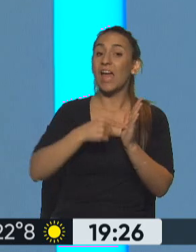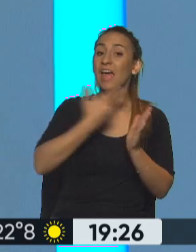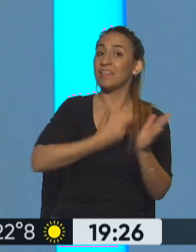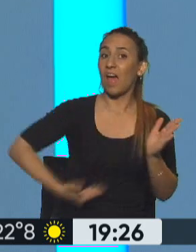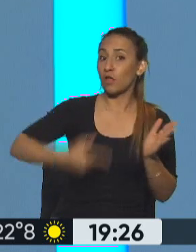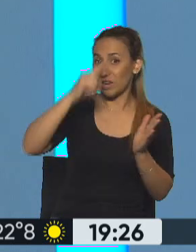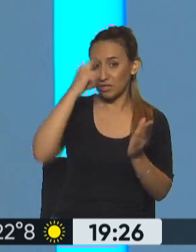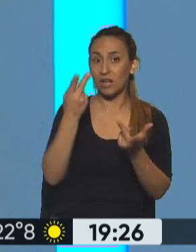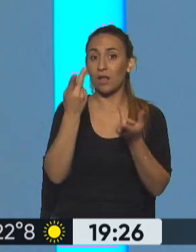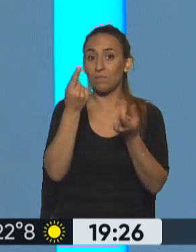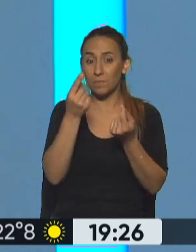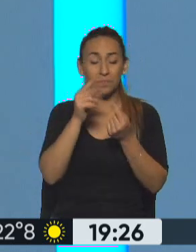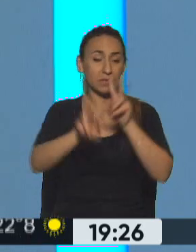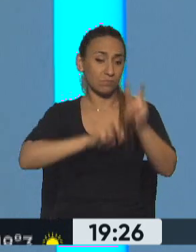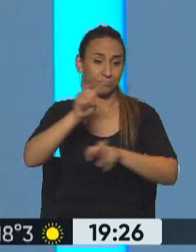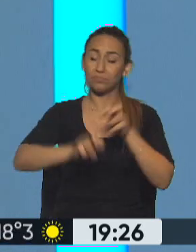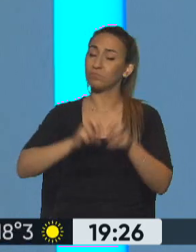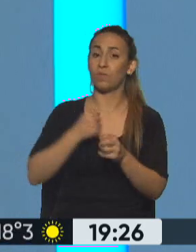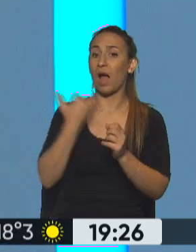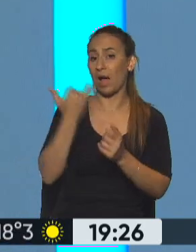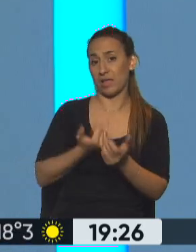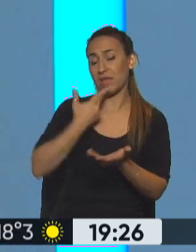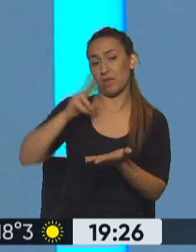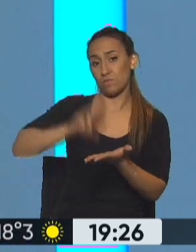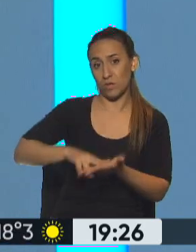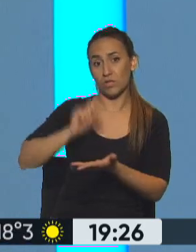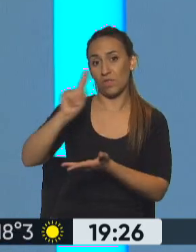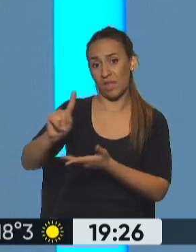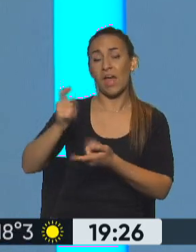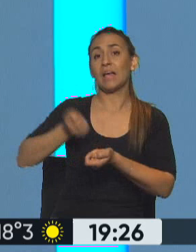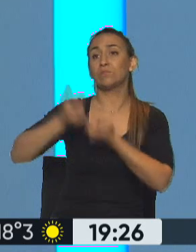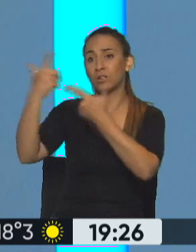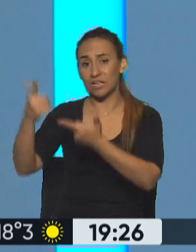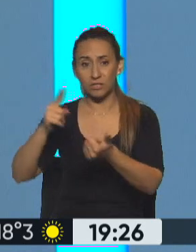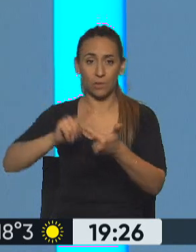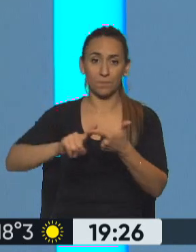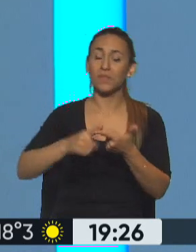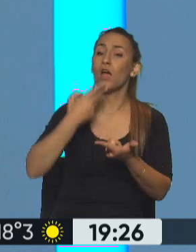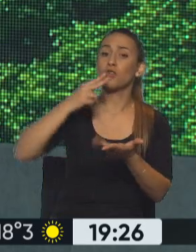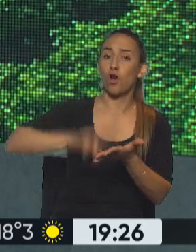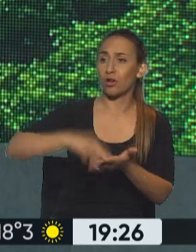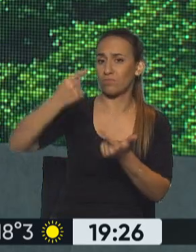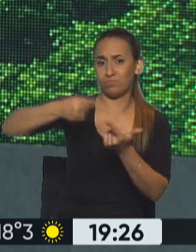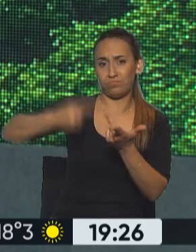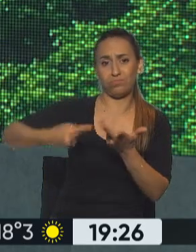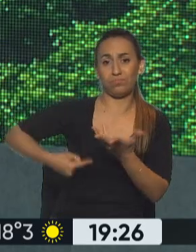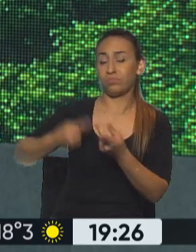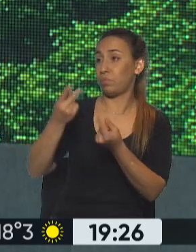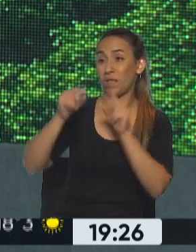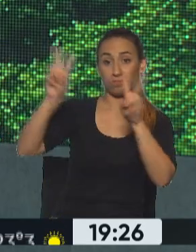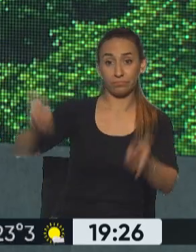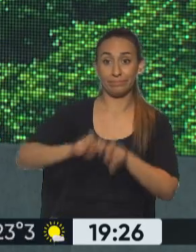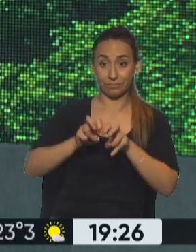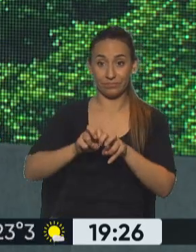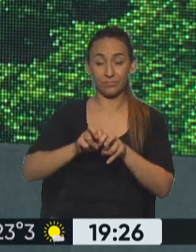financiará con los derechos de exportación coma los derechos de importación coma la renta del correo o tiene que la facultad esa